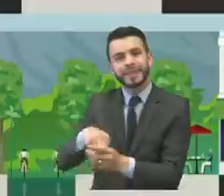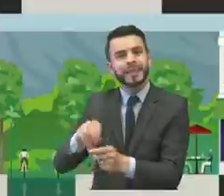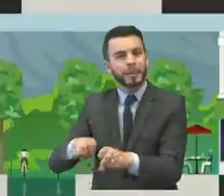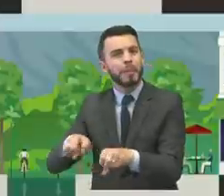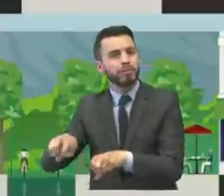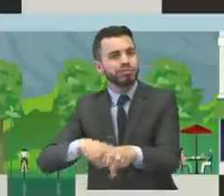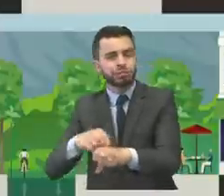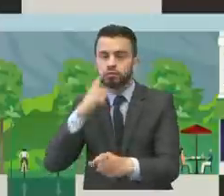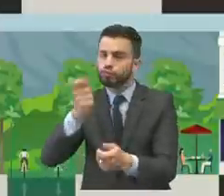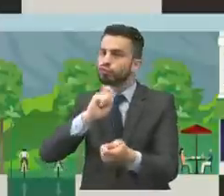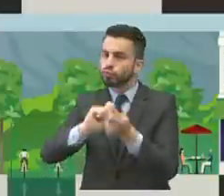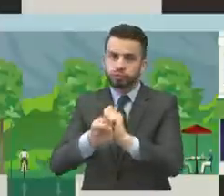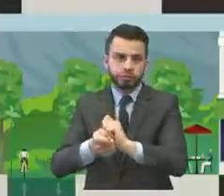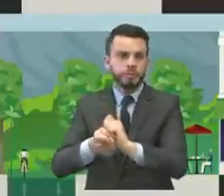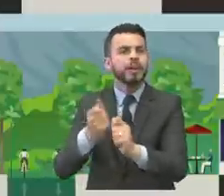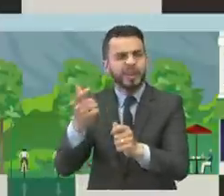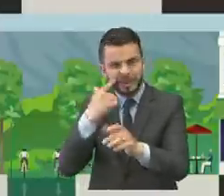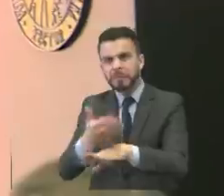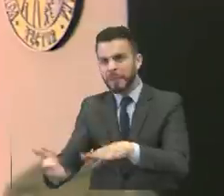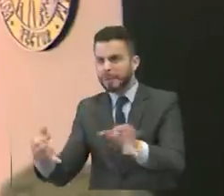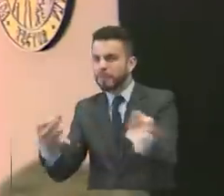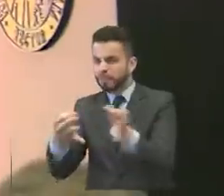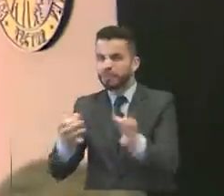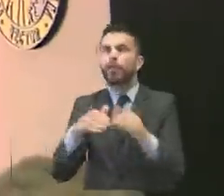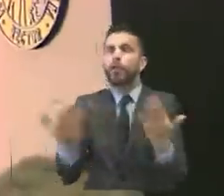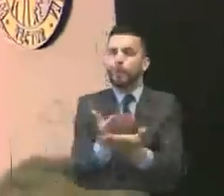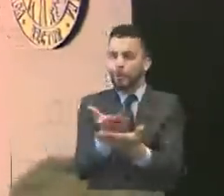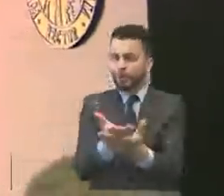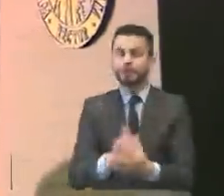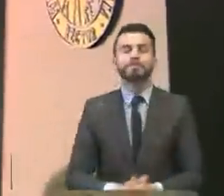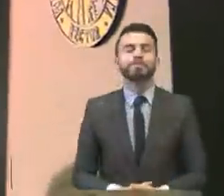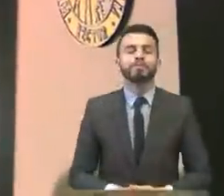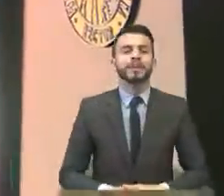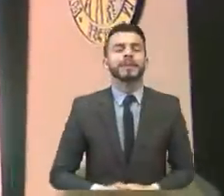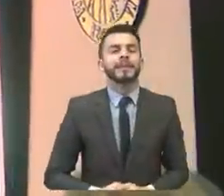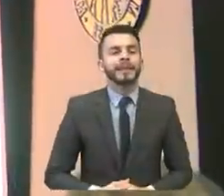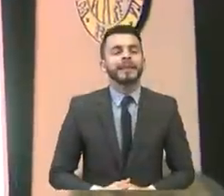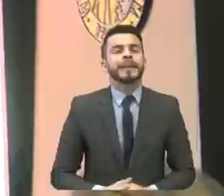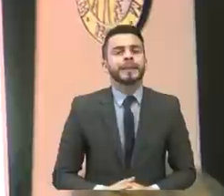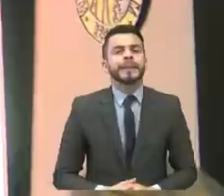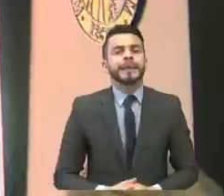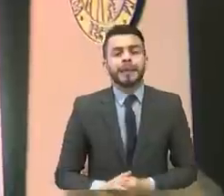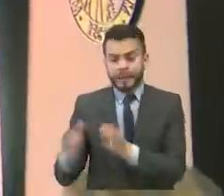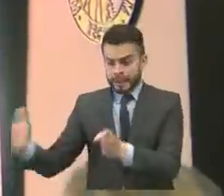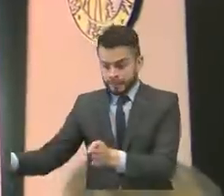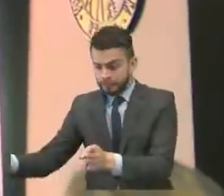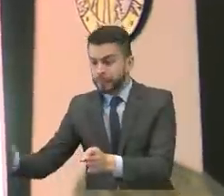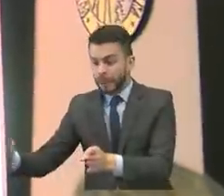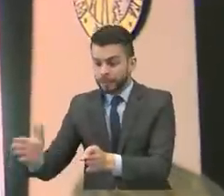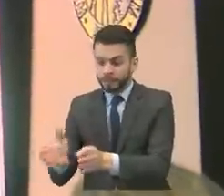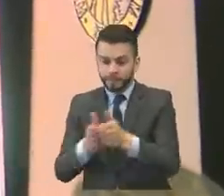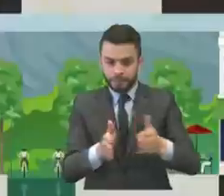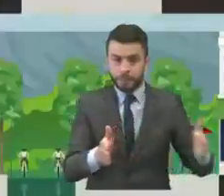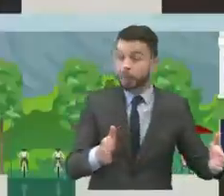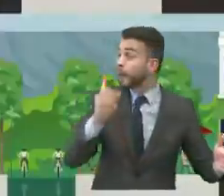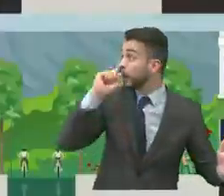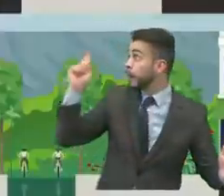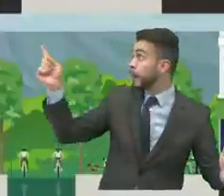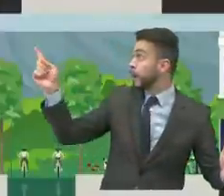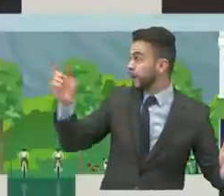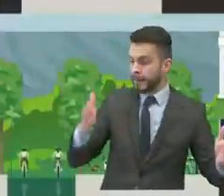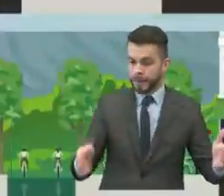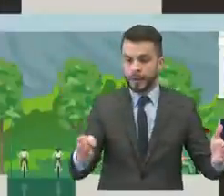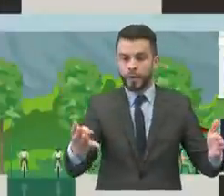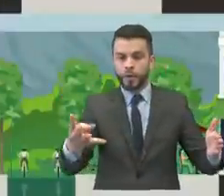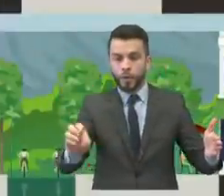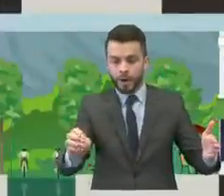corredor. Ya les vamos a explicar cómo lo proponemos. Así lo proponemos entre la